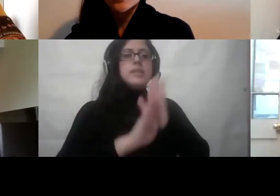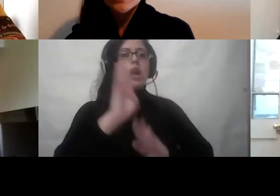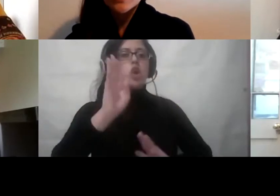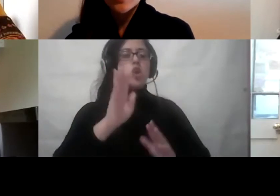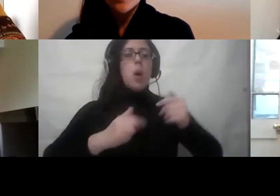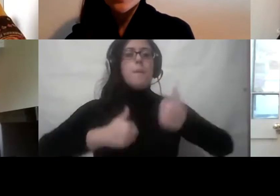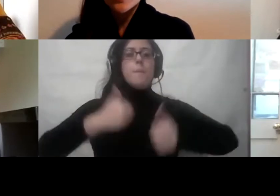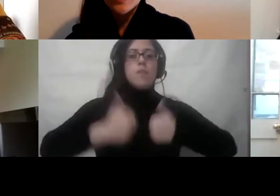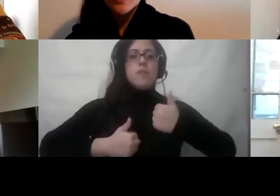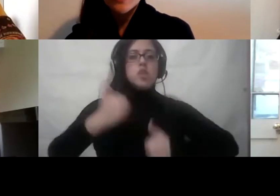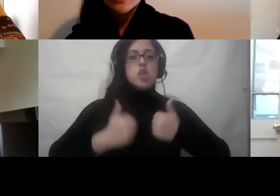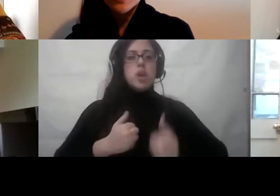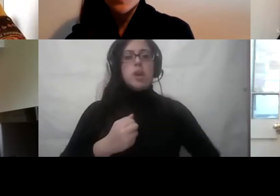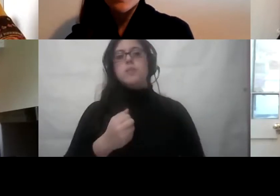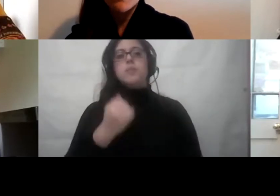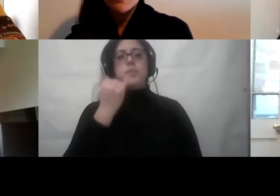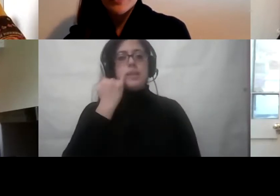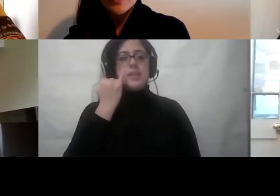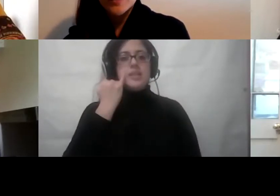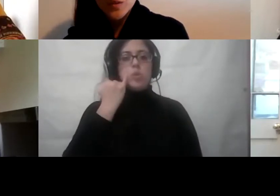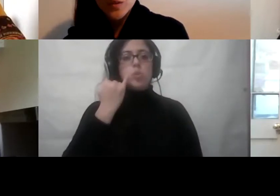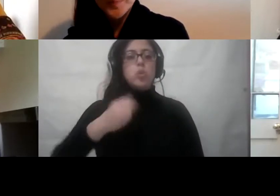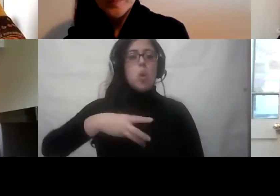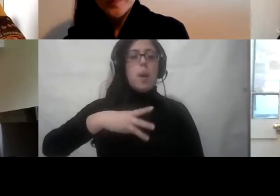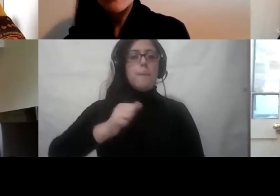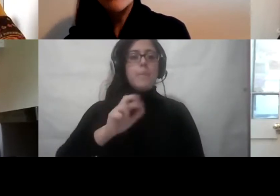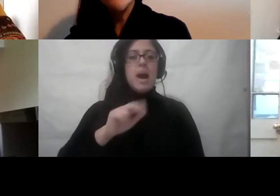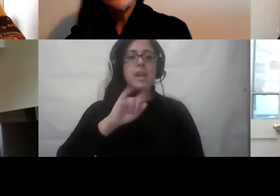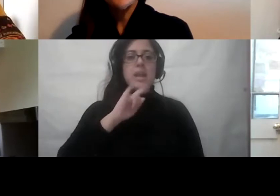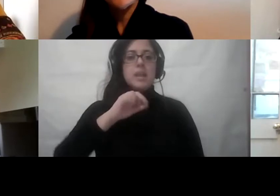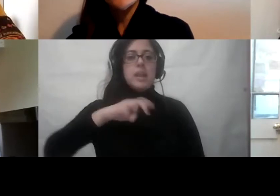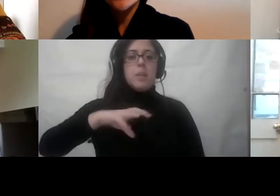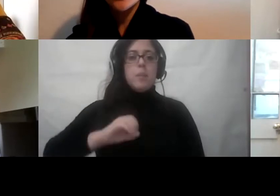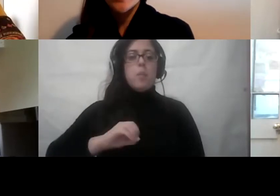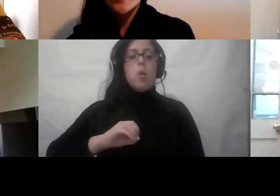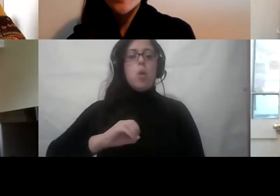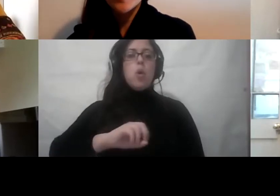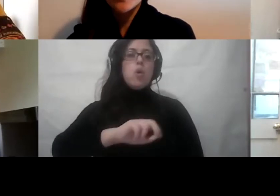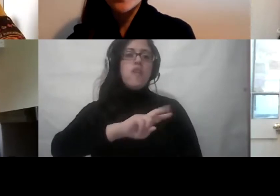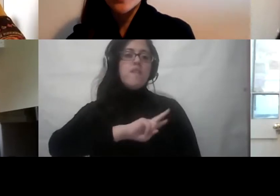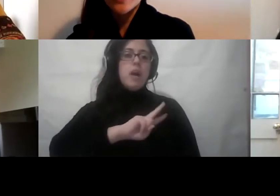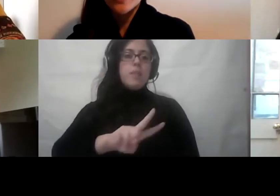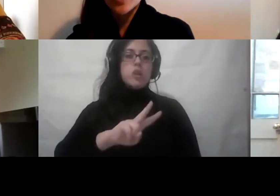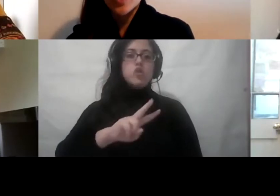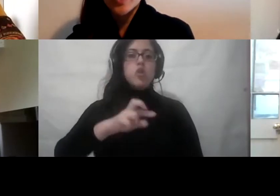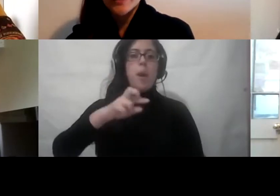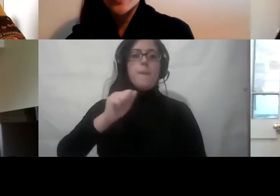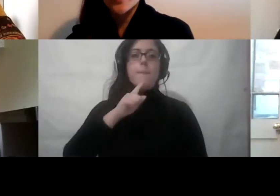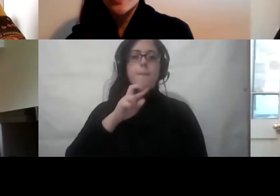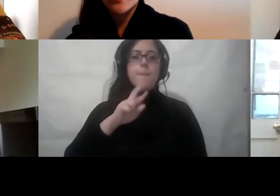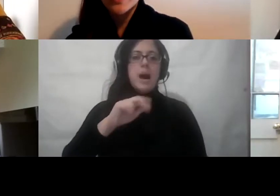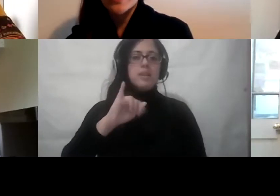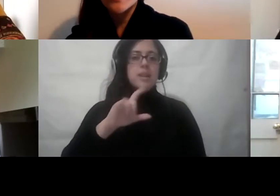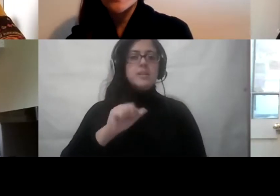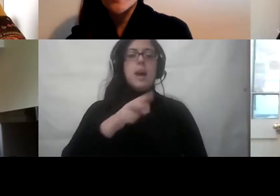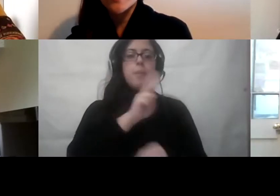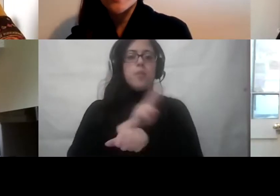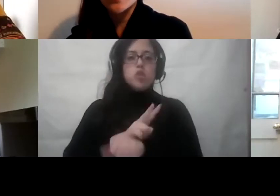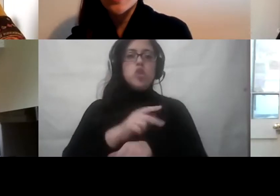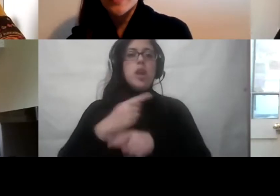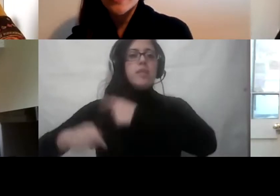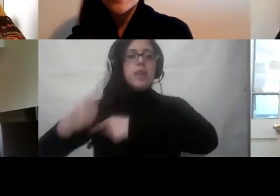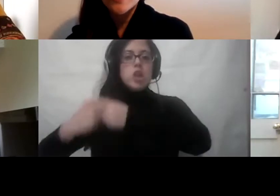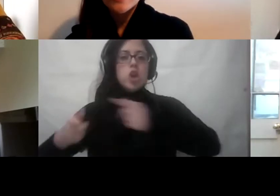Instituto Técnico Profesional Marítimo de Valparaíso. Patricia Ojeda es profesora de Historia, Geografía y